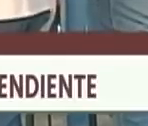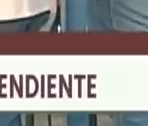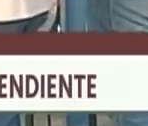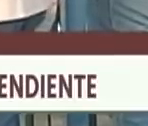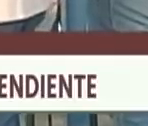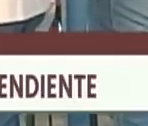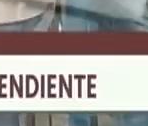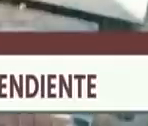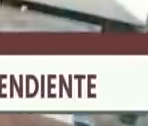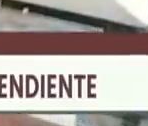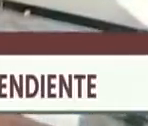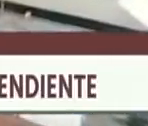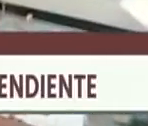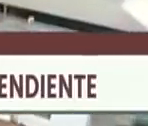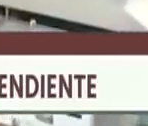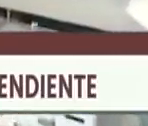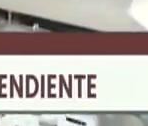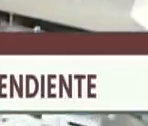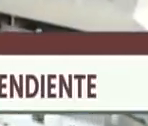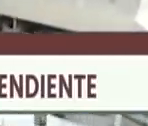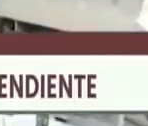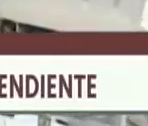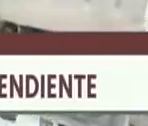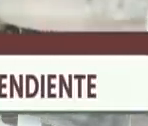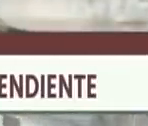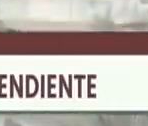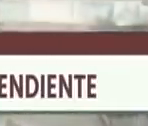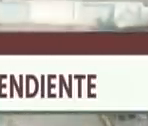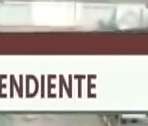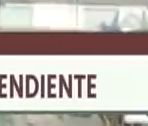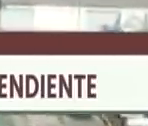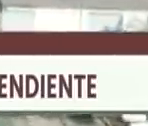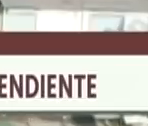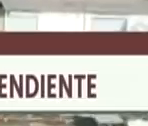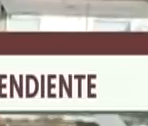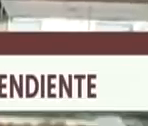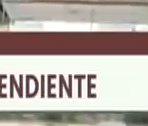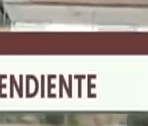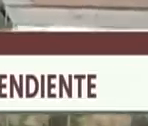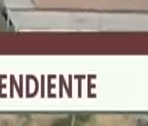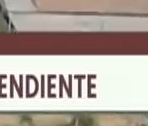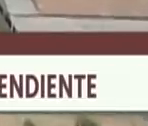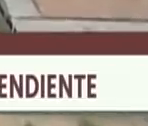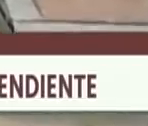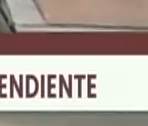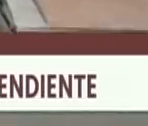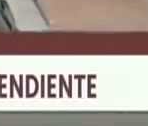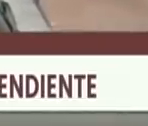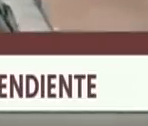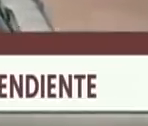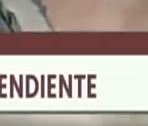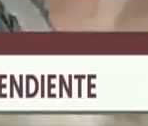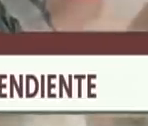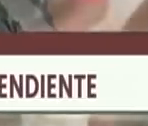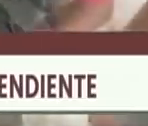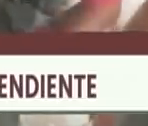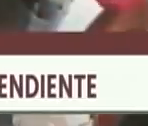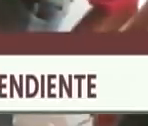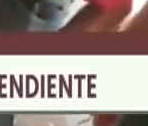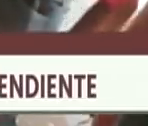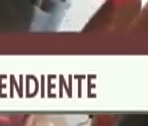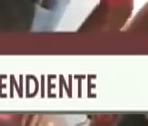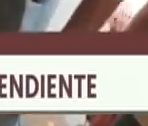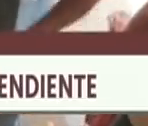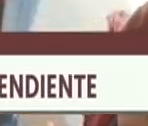Agricultura, está la gerente de la planta, Maritza, la ministra de Agricultura Urbana, la secretaria de Gobierno. Desde aquí le enviamos